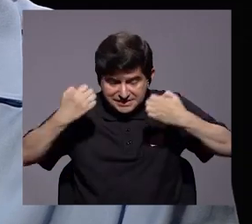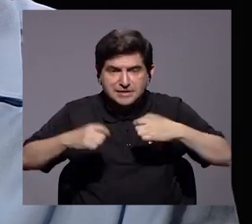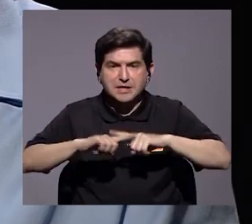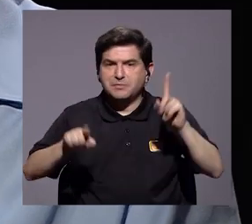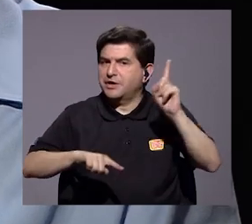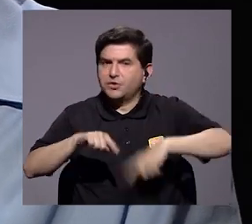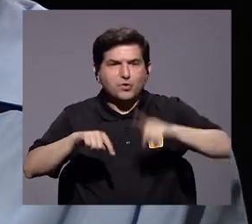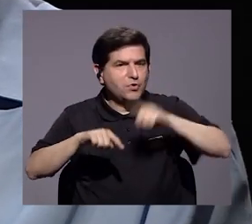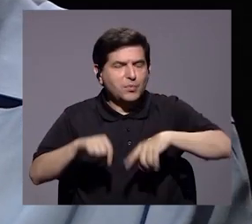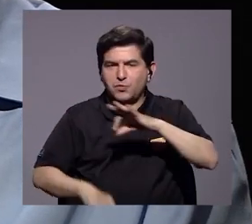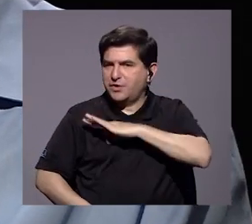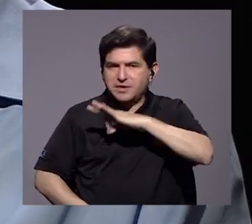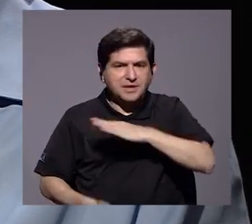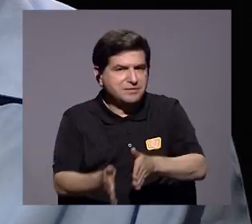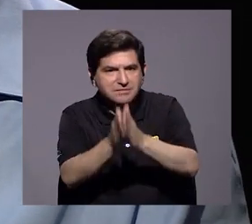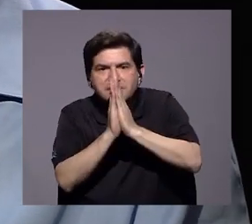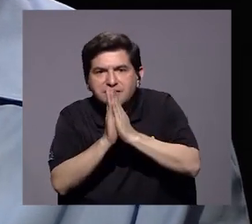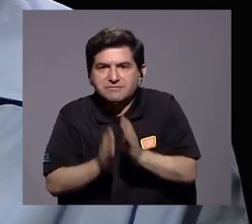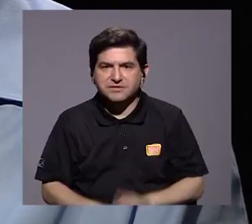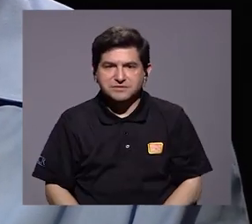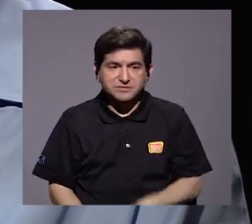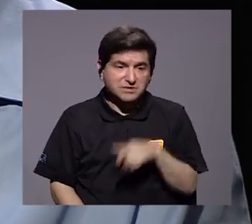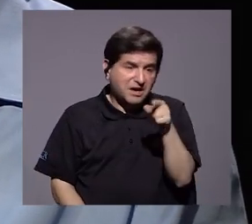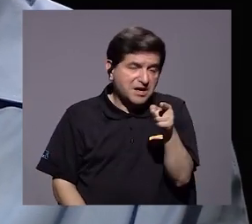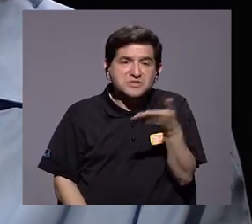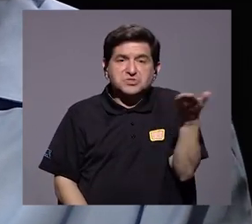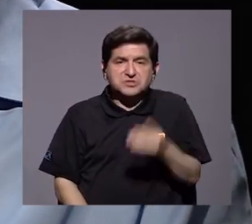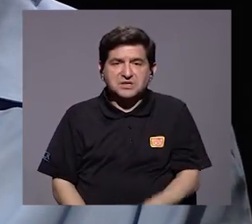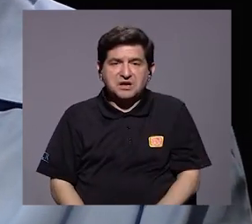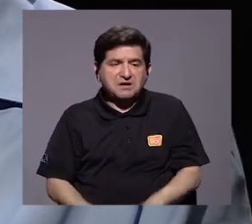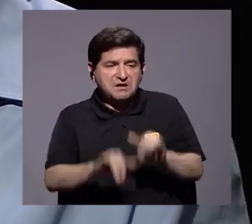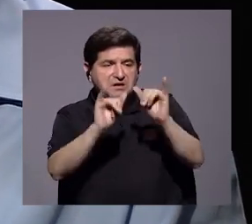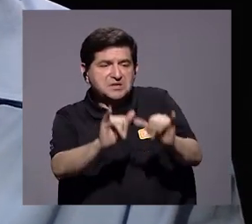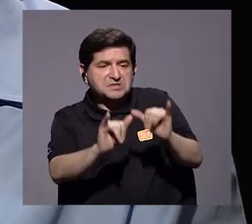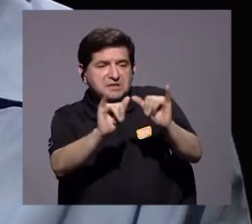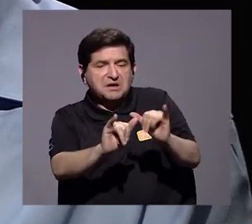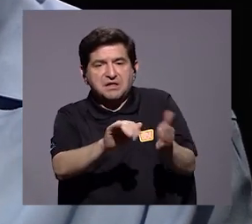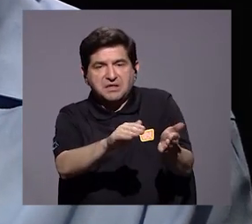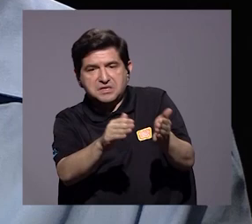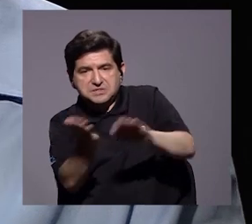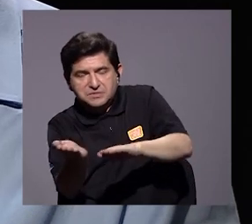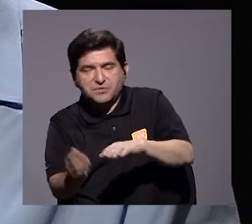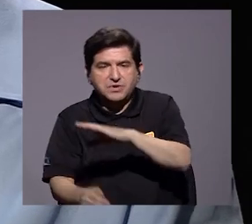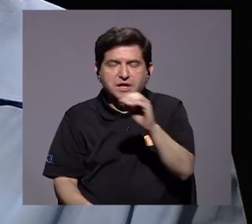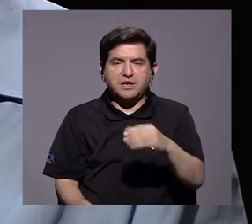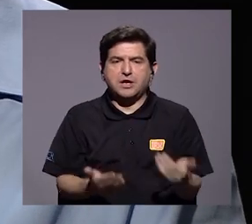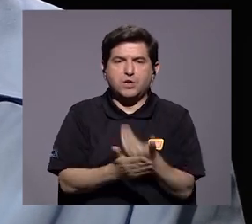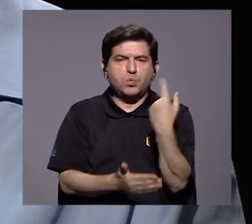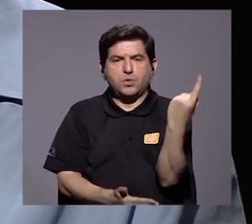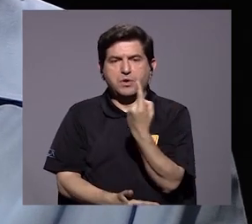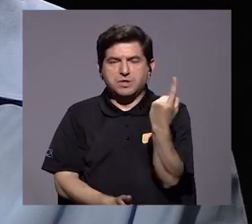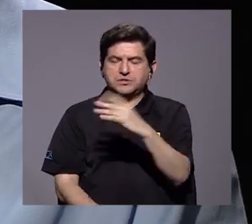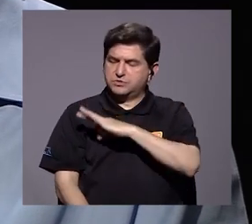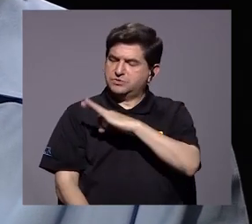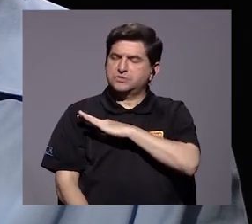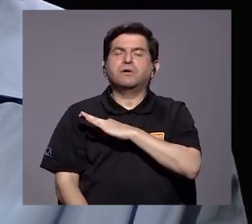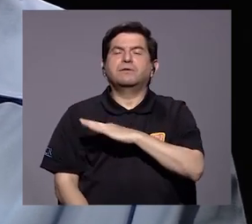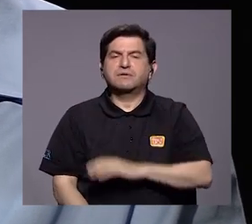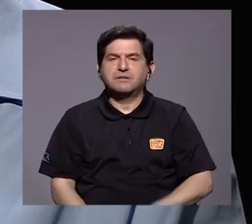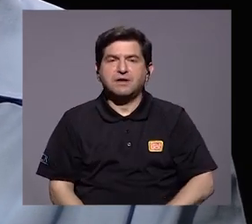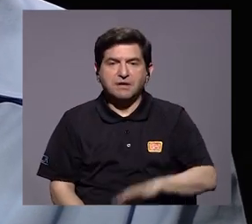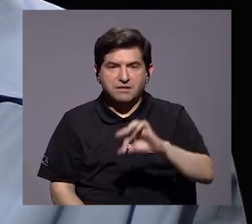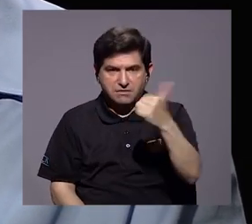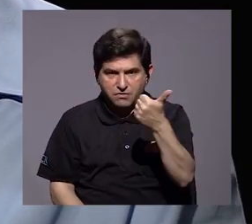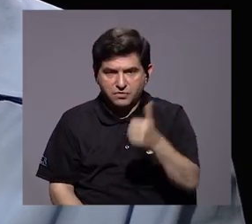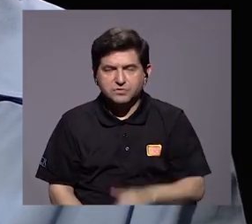solicitar este beneficio entonces que es hablar de jamón morir y solo las nuevas les permitimos beneficiarse de esto y